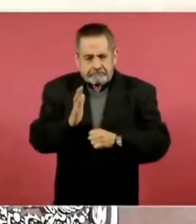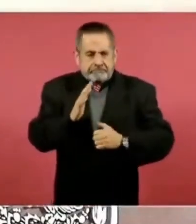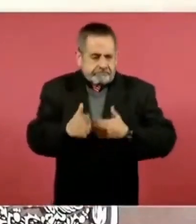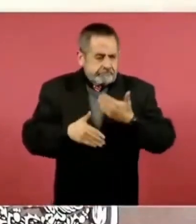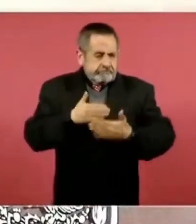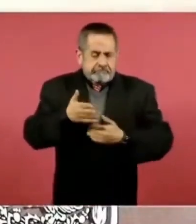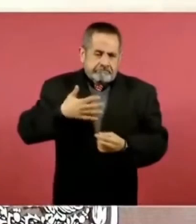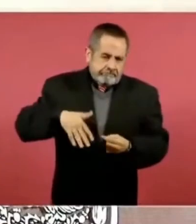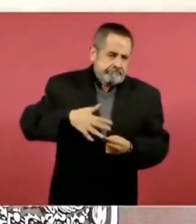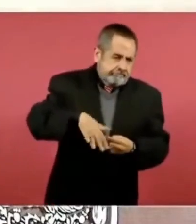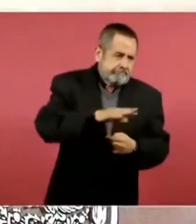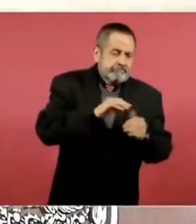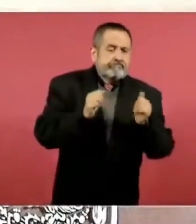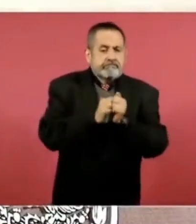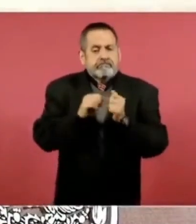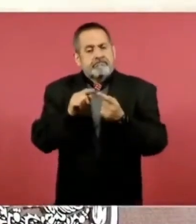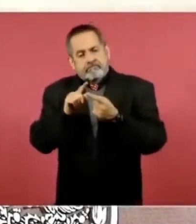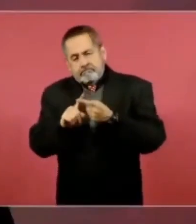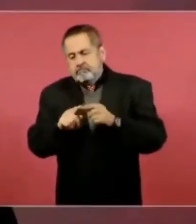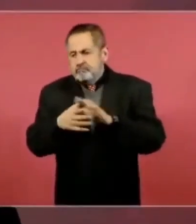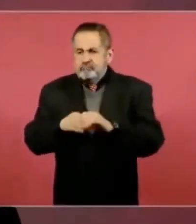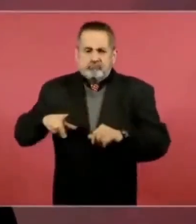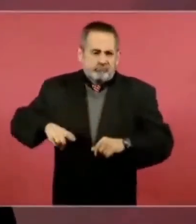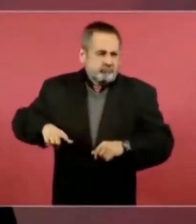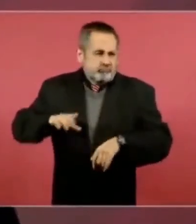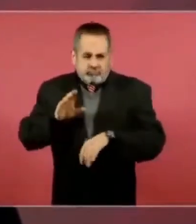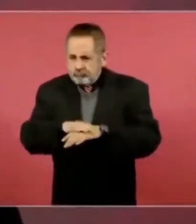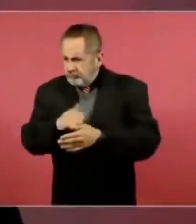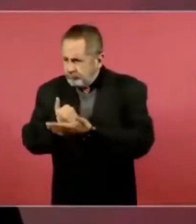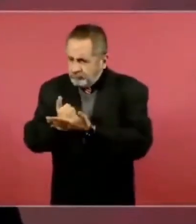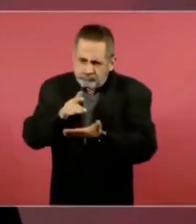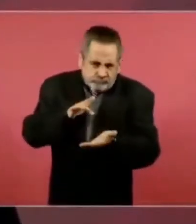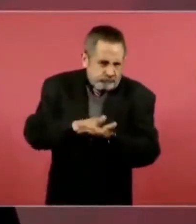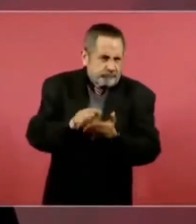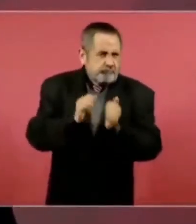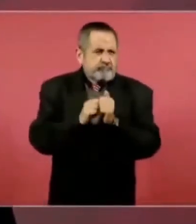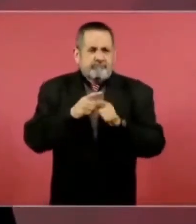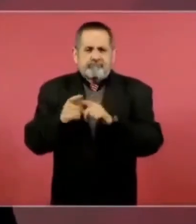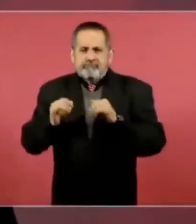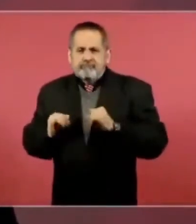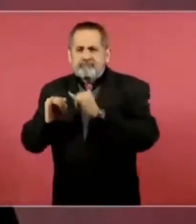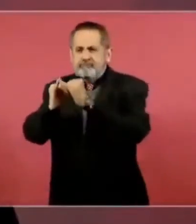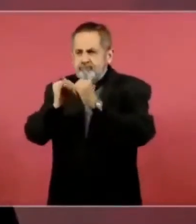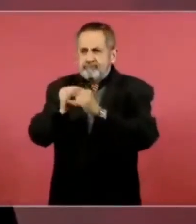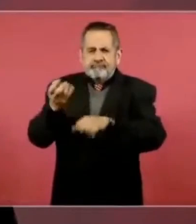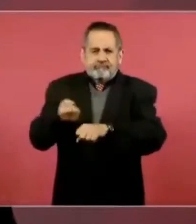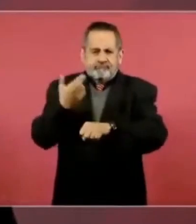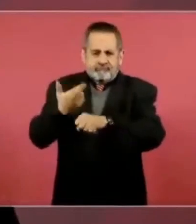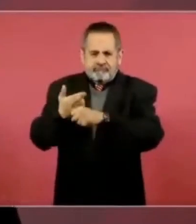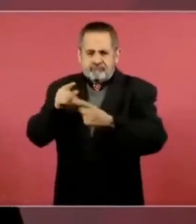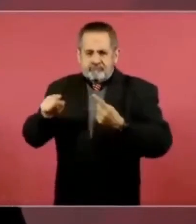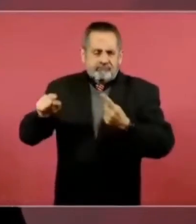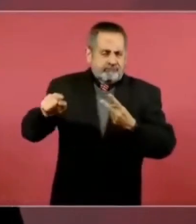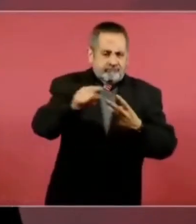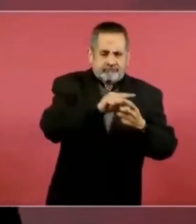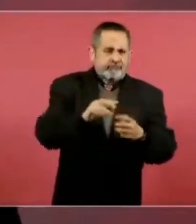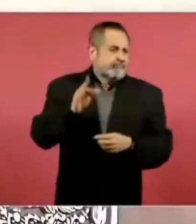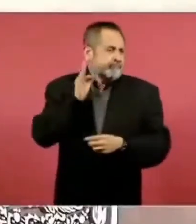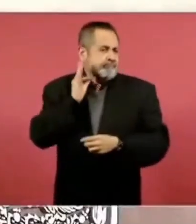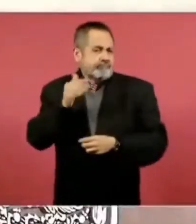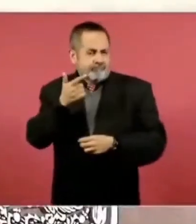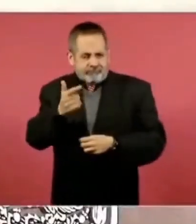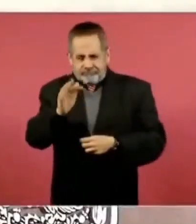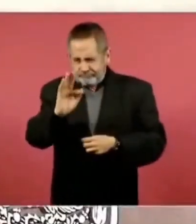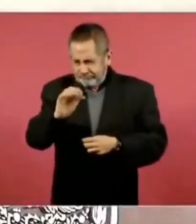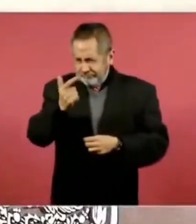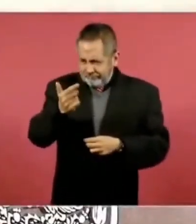se ha estado buscando con toda la fuerza del Estado, con todas las instituciones, secretarías de Estado, la Fiscalía General de la